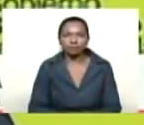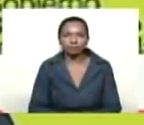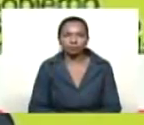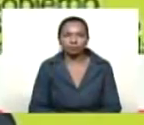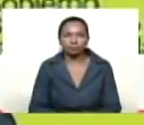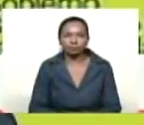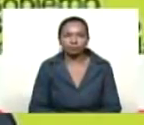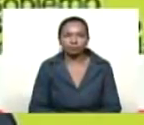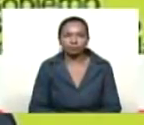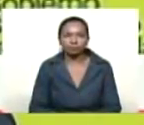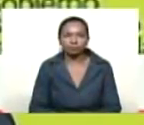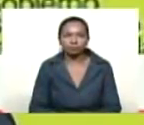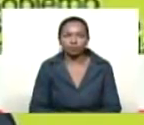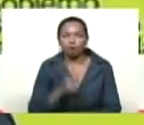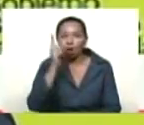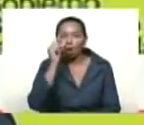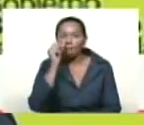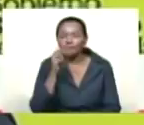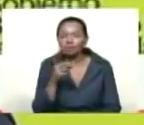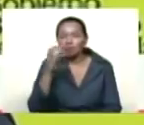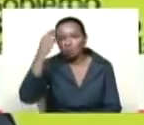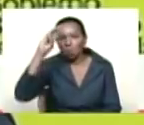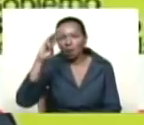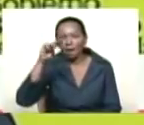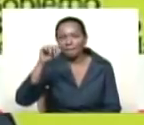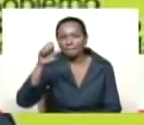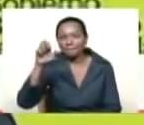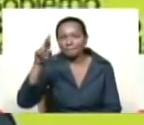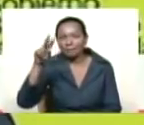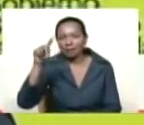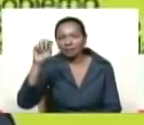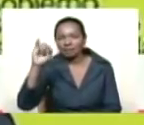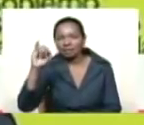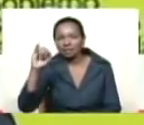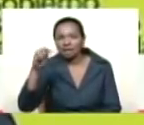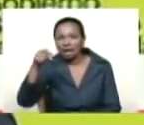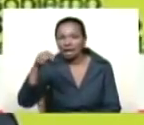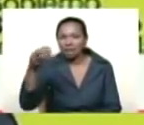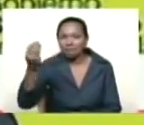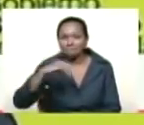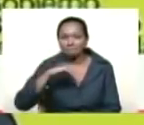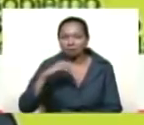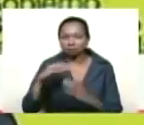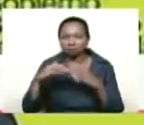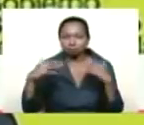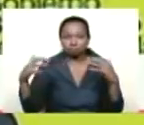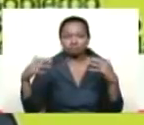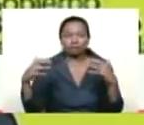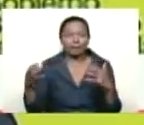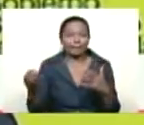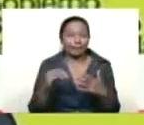Martí se puede decir, fue el más grande